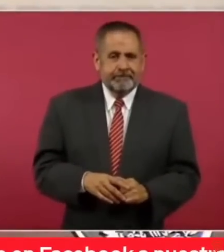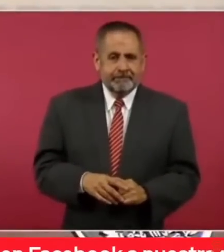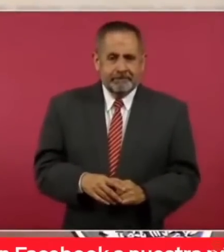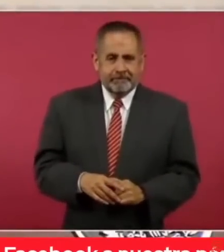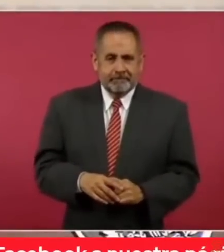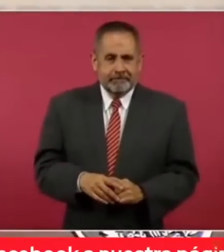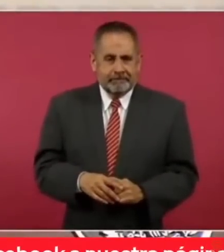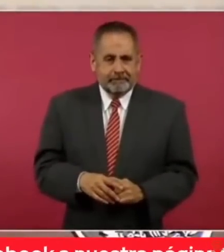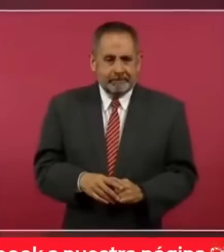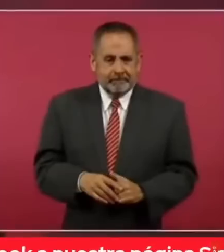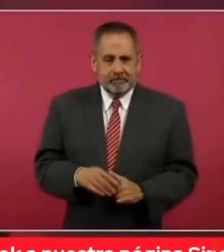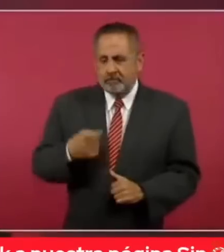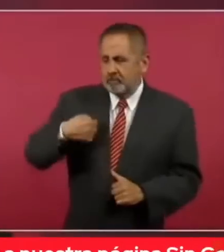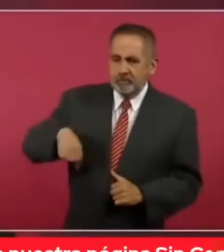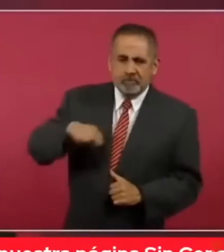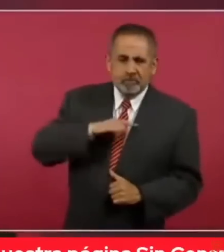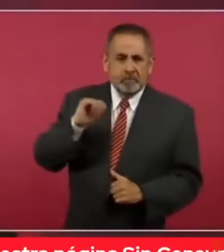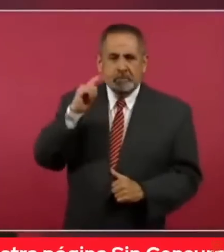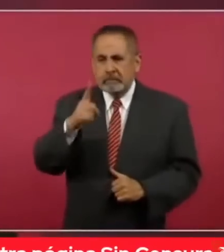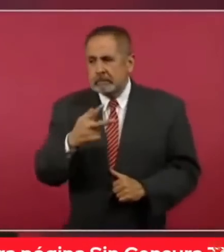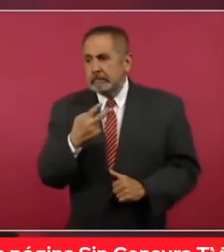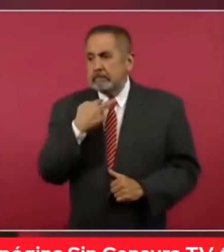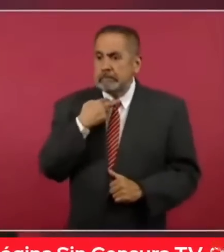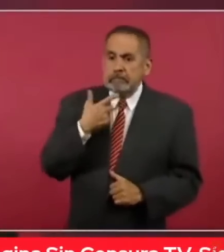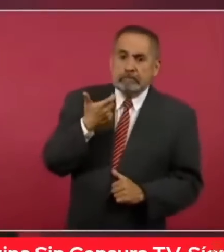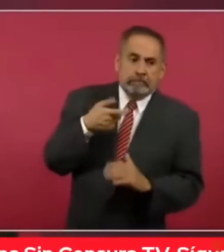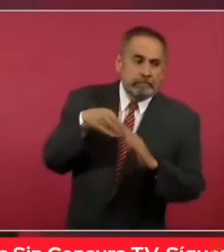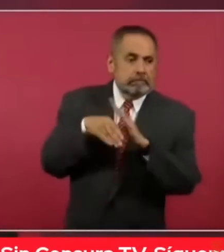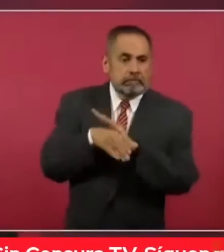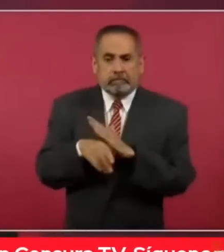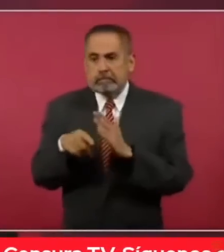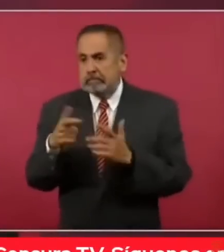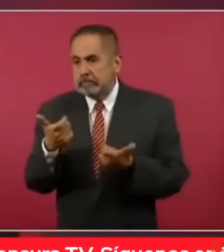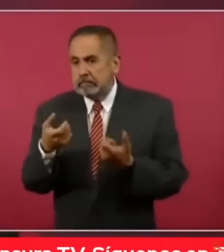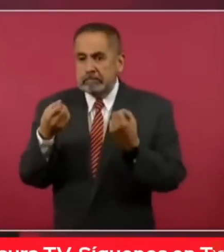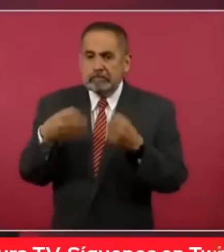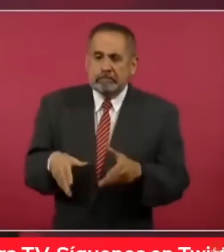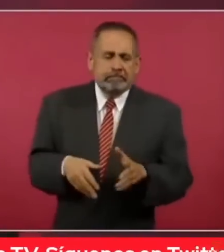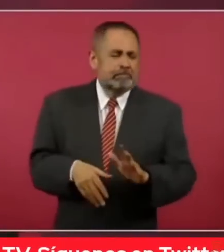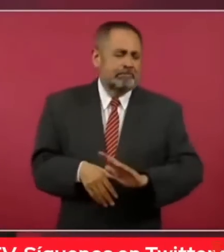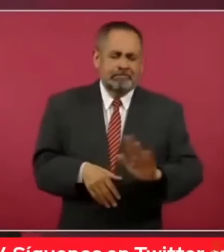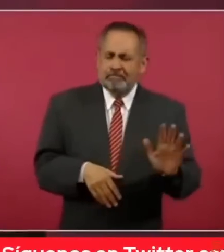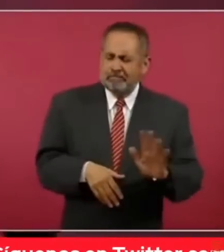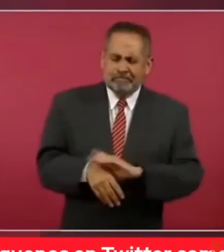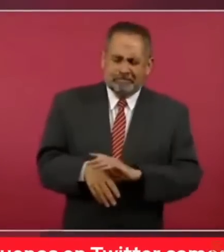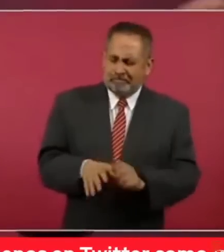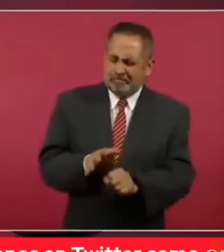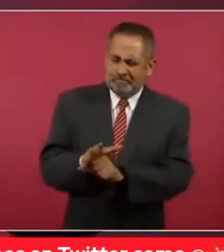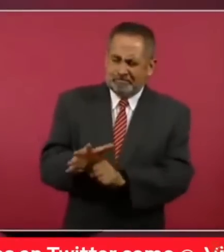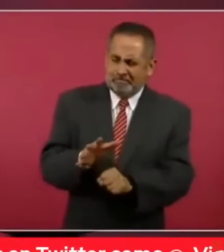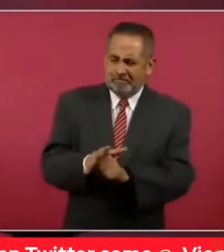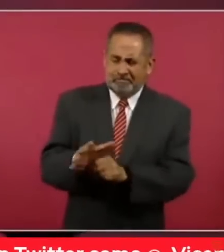ningún factor de inestabilidad económica, financiera. Nada.